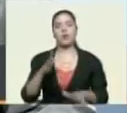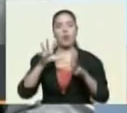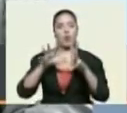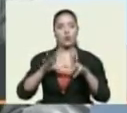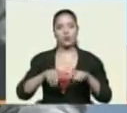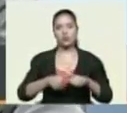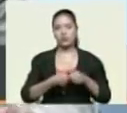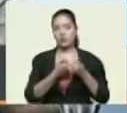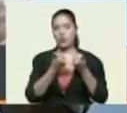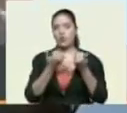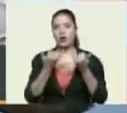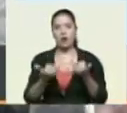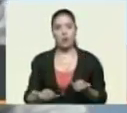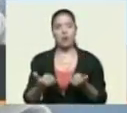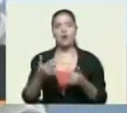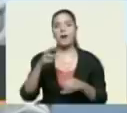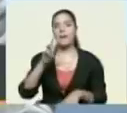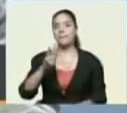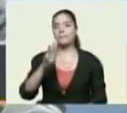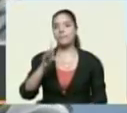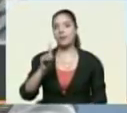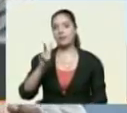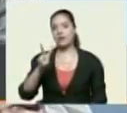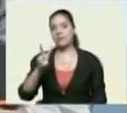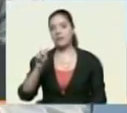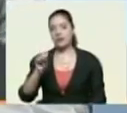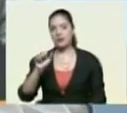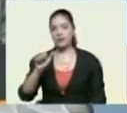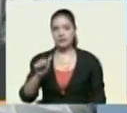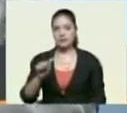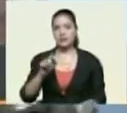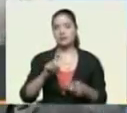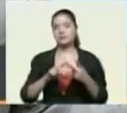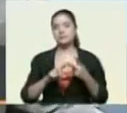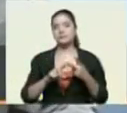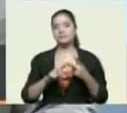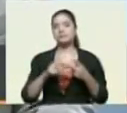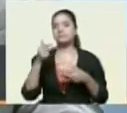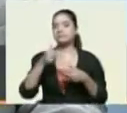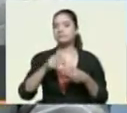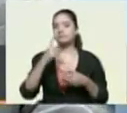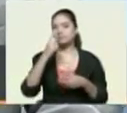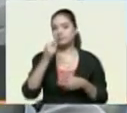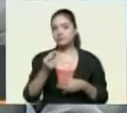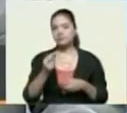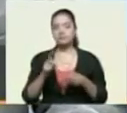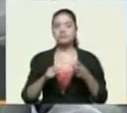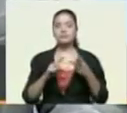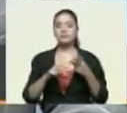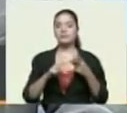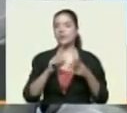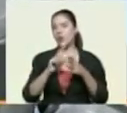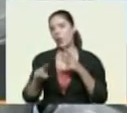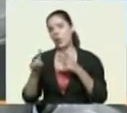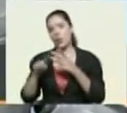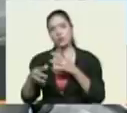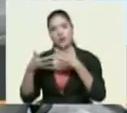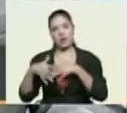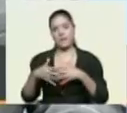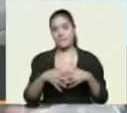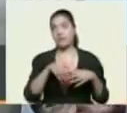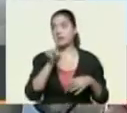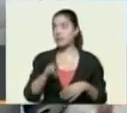corrupción en PDVSA, en la faja petrolífera del Orinoco, en Petrozamora y en otras filiales,